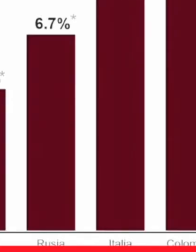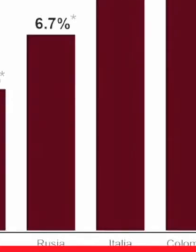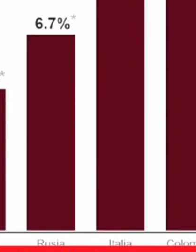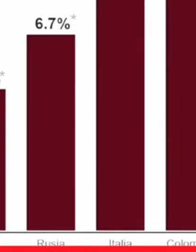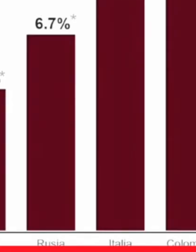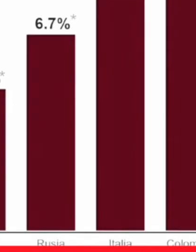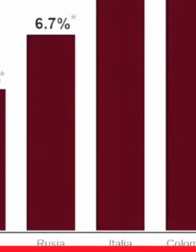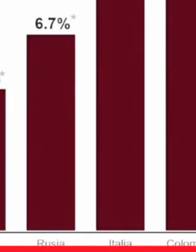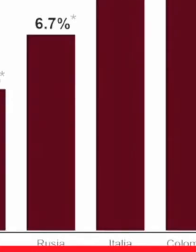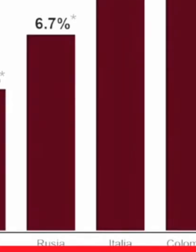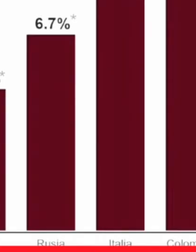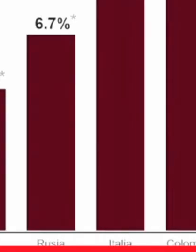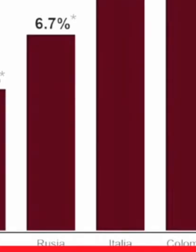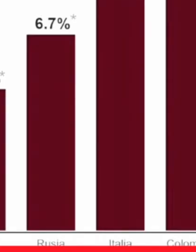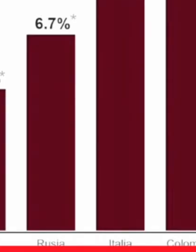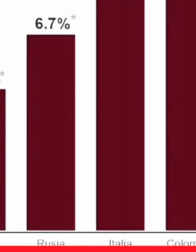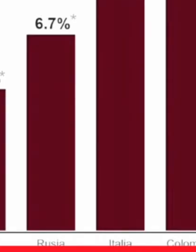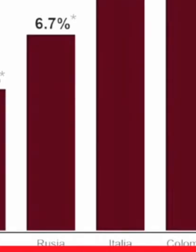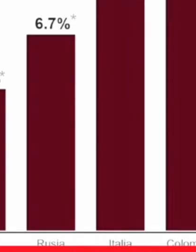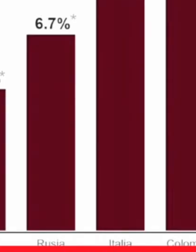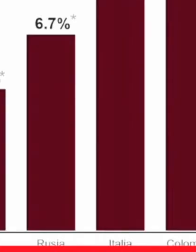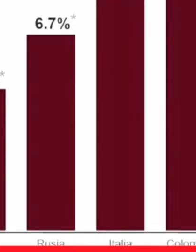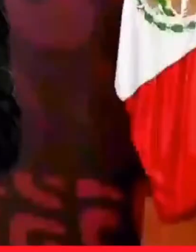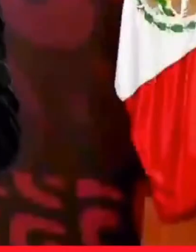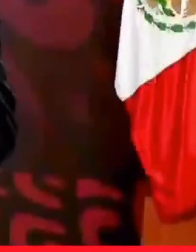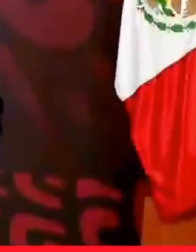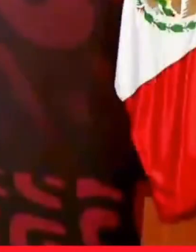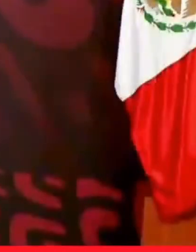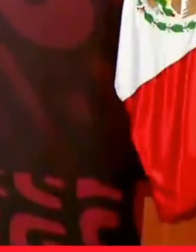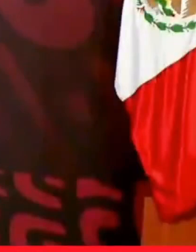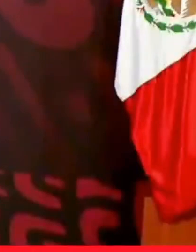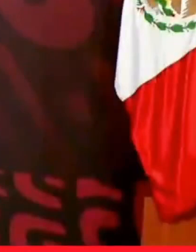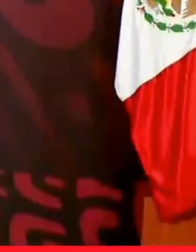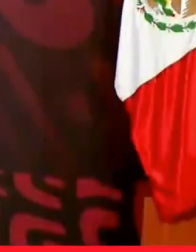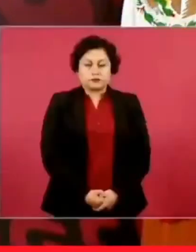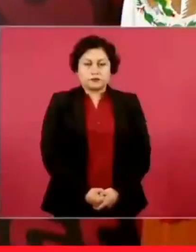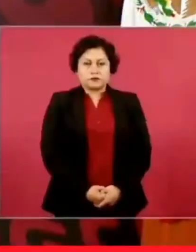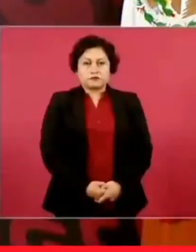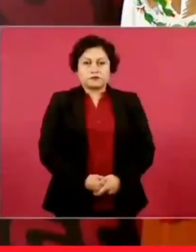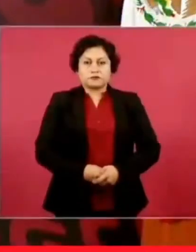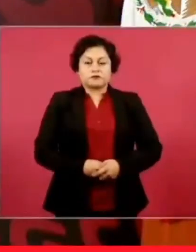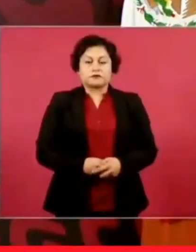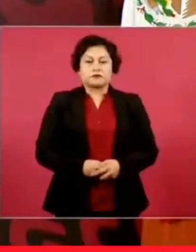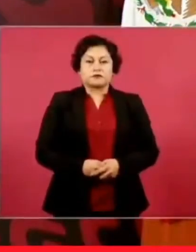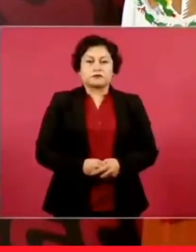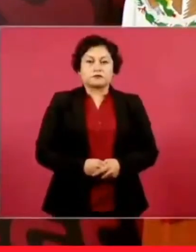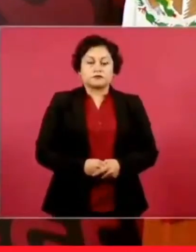que aumentamos el salario mínimo en 20.